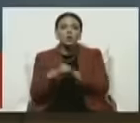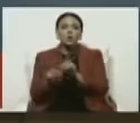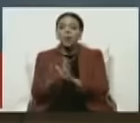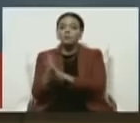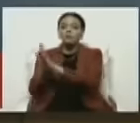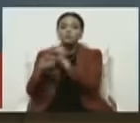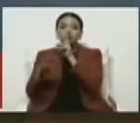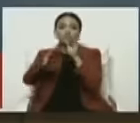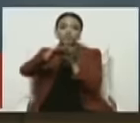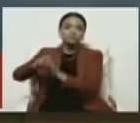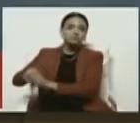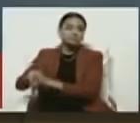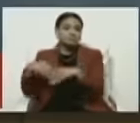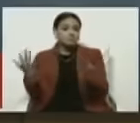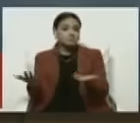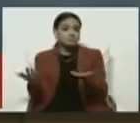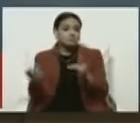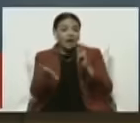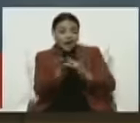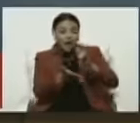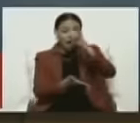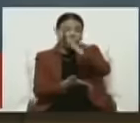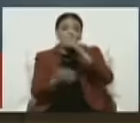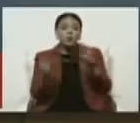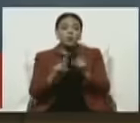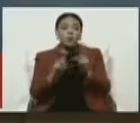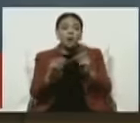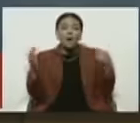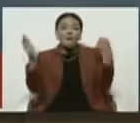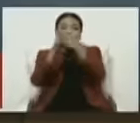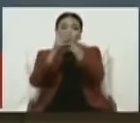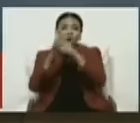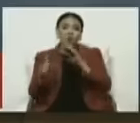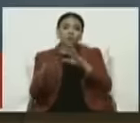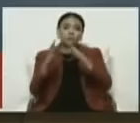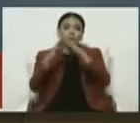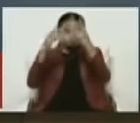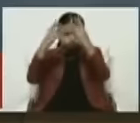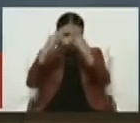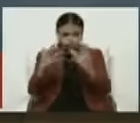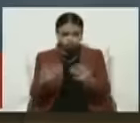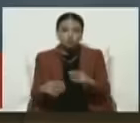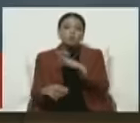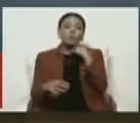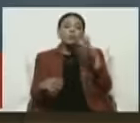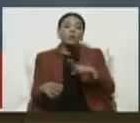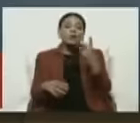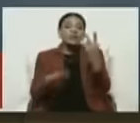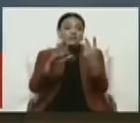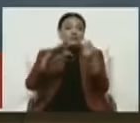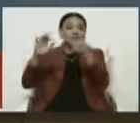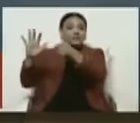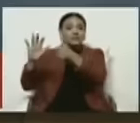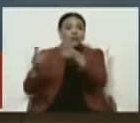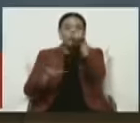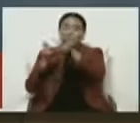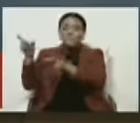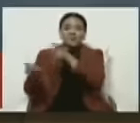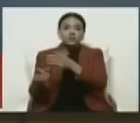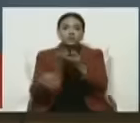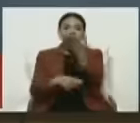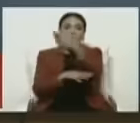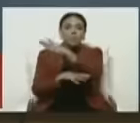Un accidente aéreo que le costó la vida a 71 personas, entre ellos a todos los miembros de un equipo de fútbol